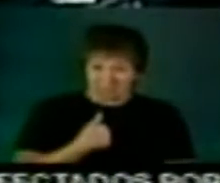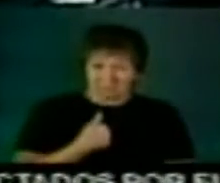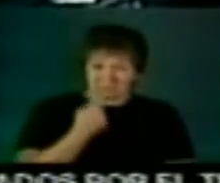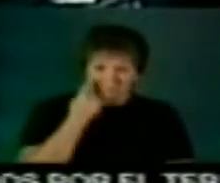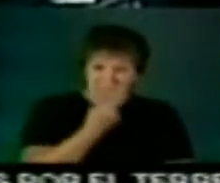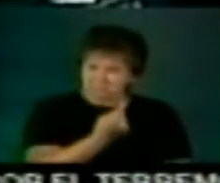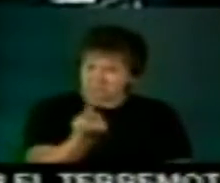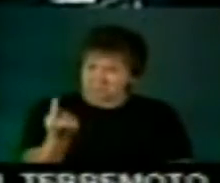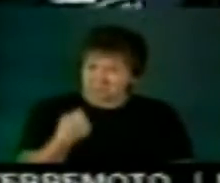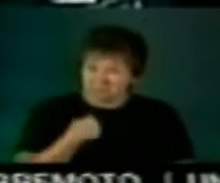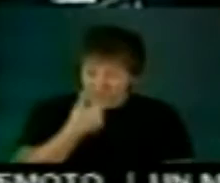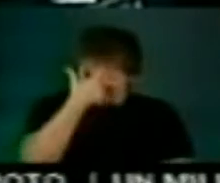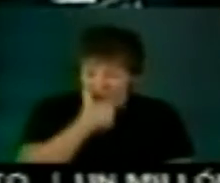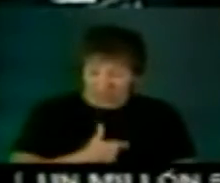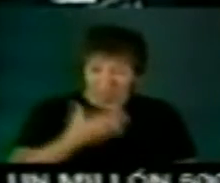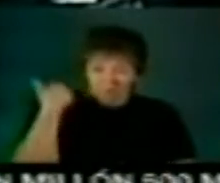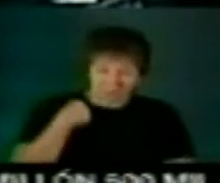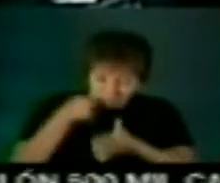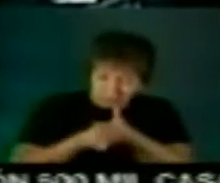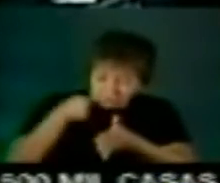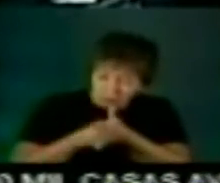este viejo luchador.